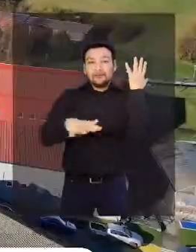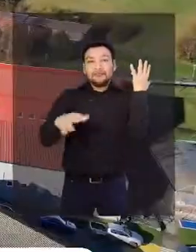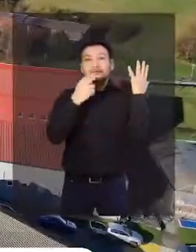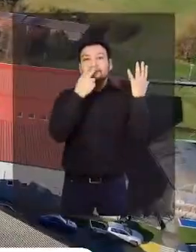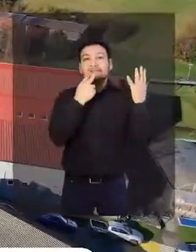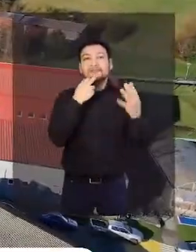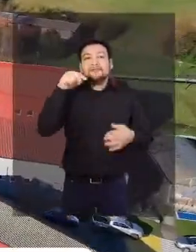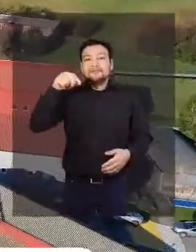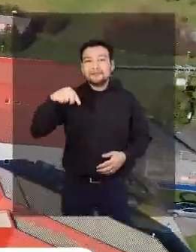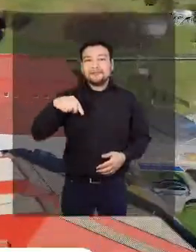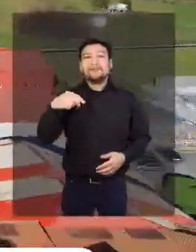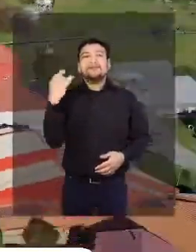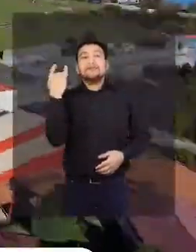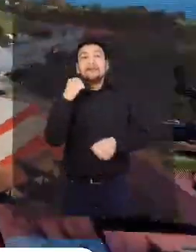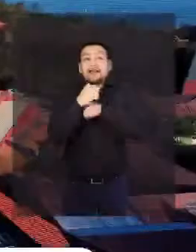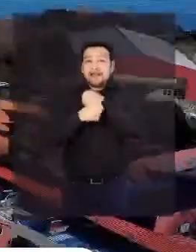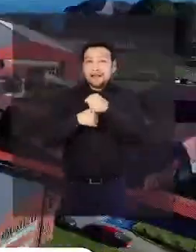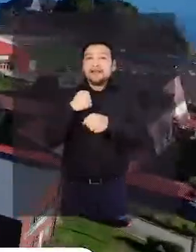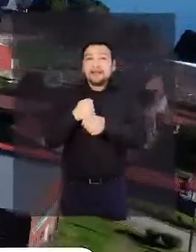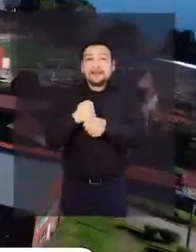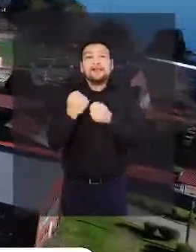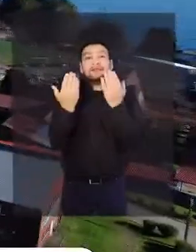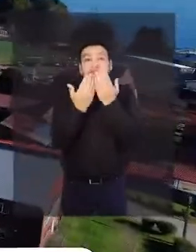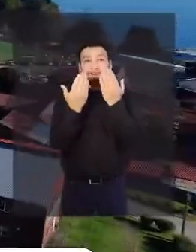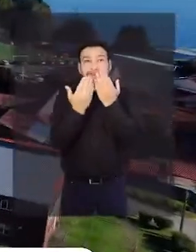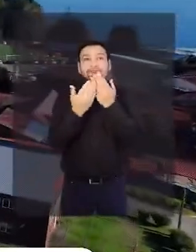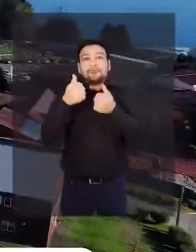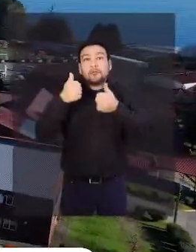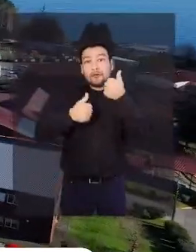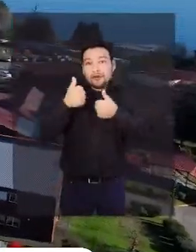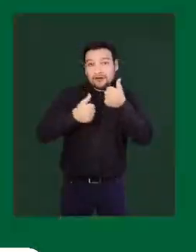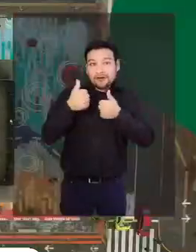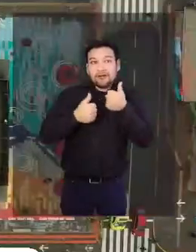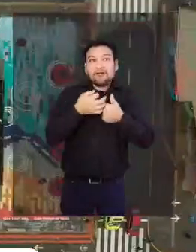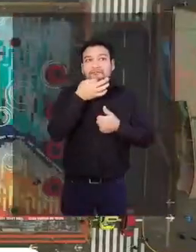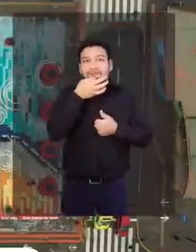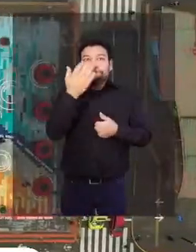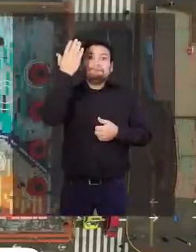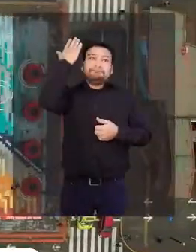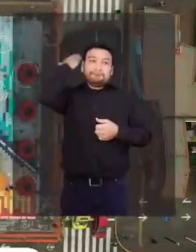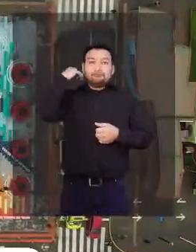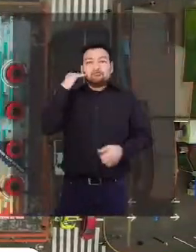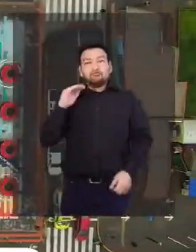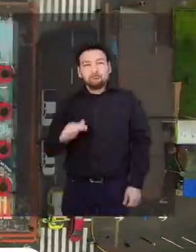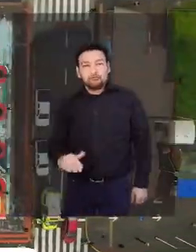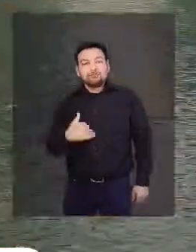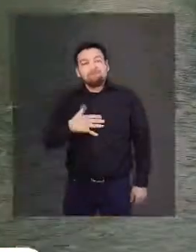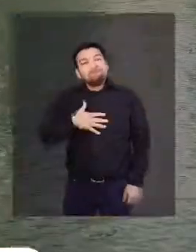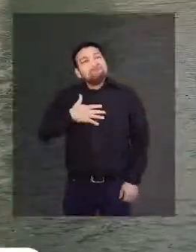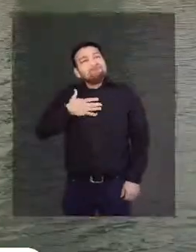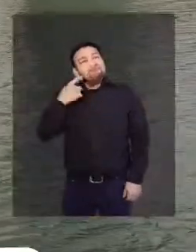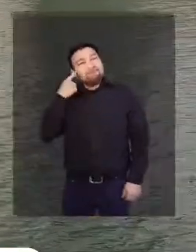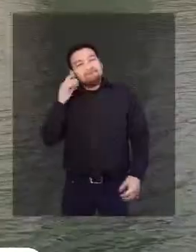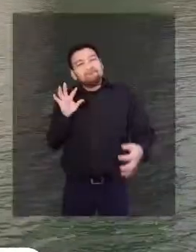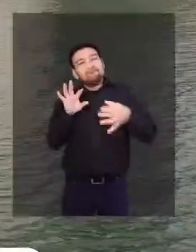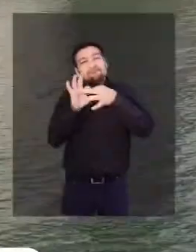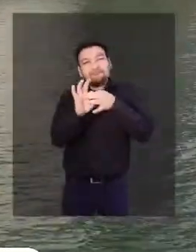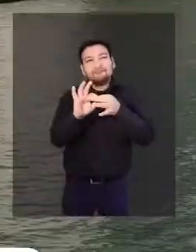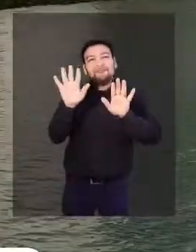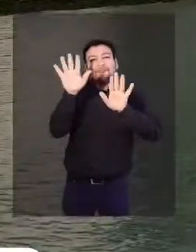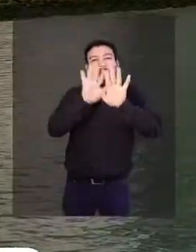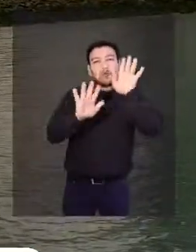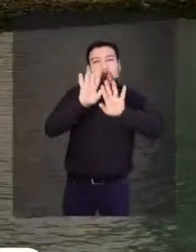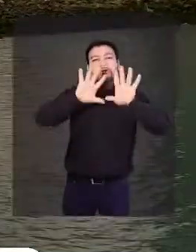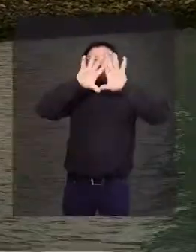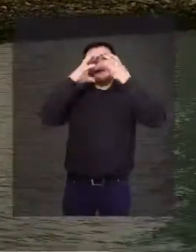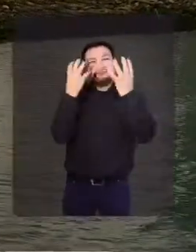las instituciones educativas más destacadas del país. El notable crecimiento de la ciudad de Puerto Montt y la